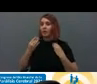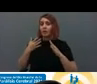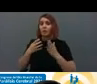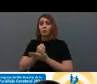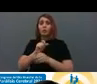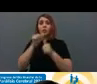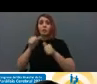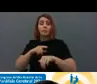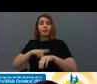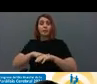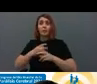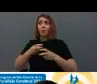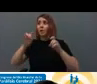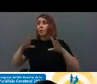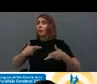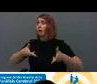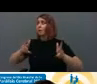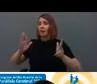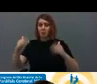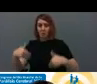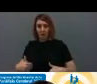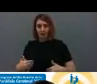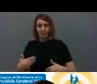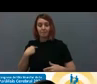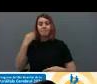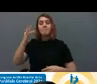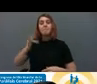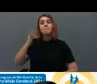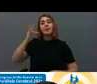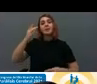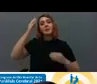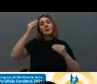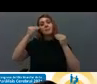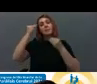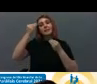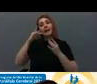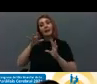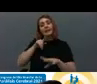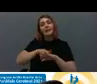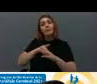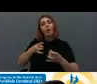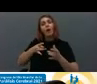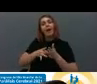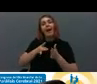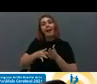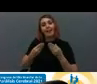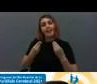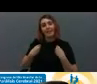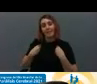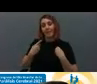manera del tiempo, ¿vale? Además, hay que pensar en la calidad del tiempo vivido. Hay que pensar que esas